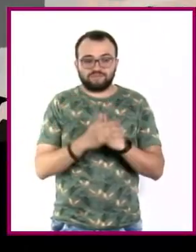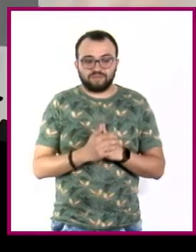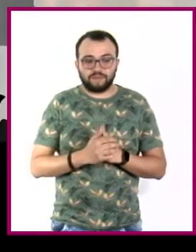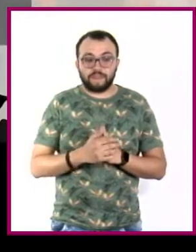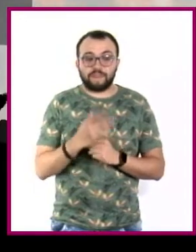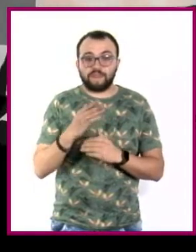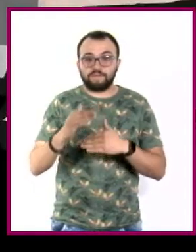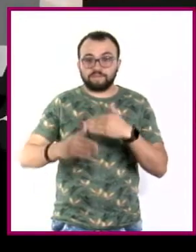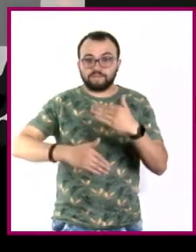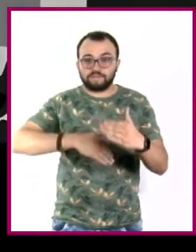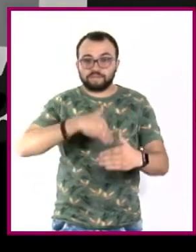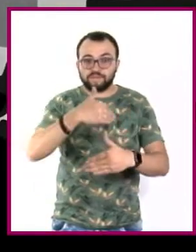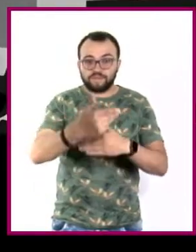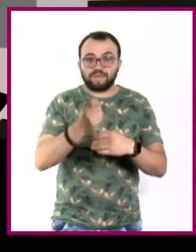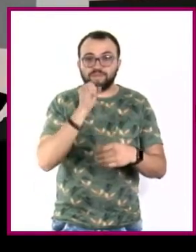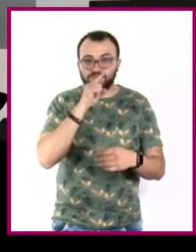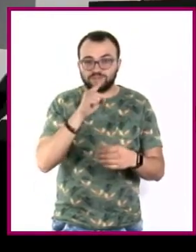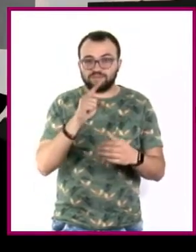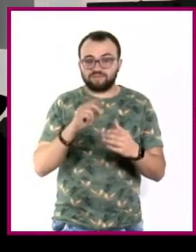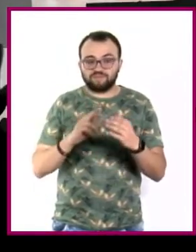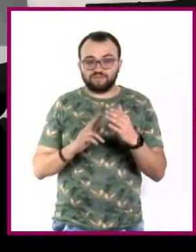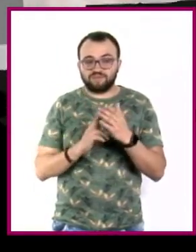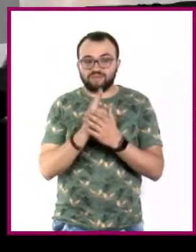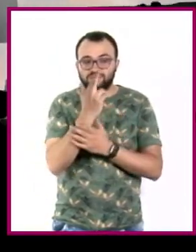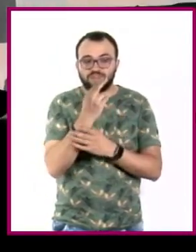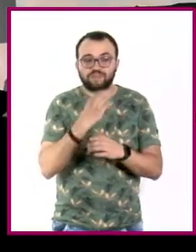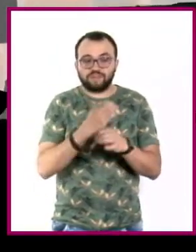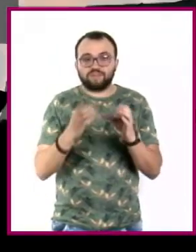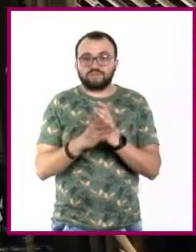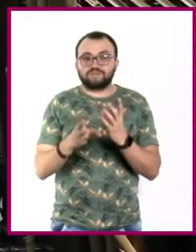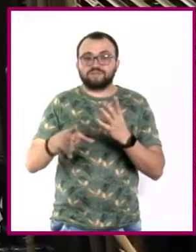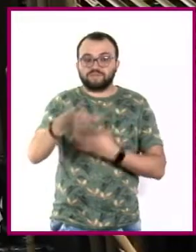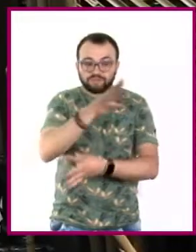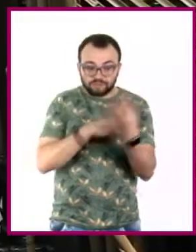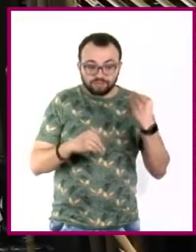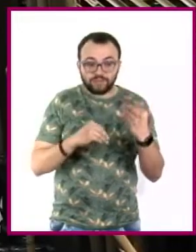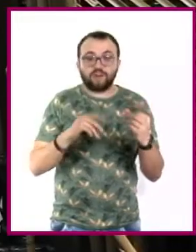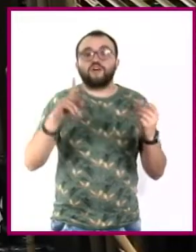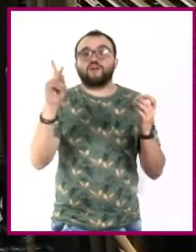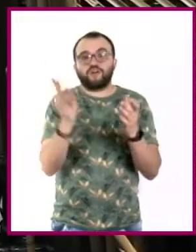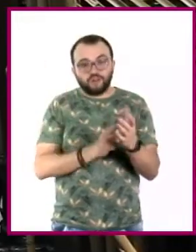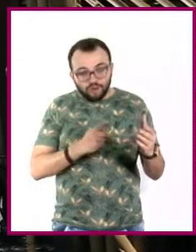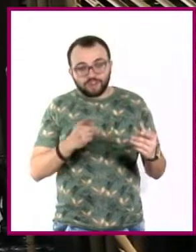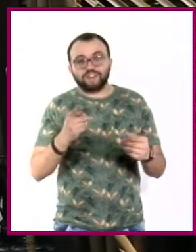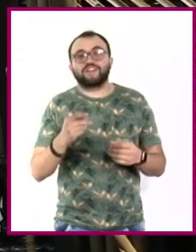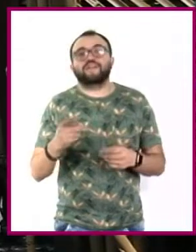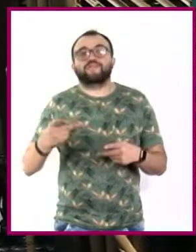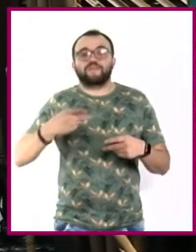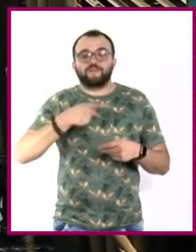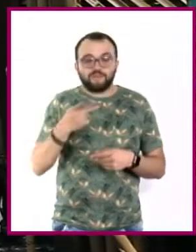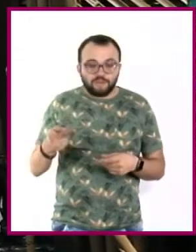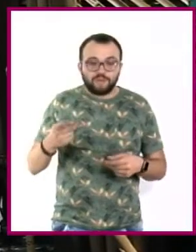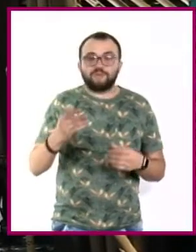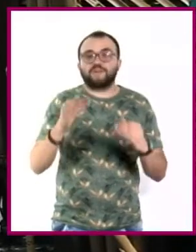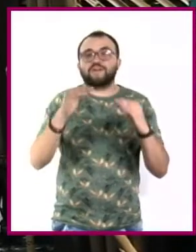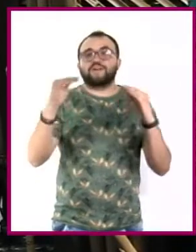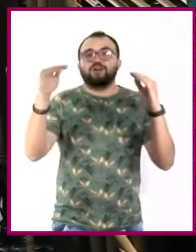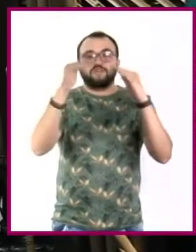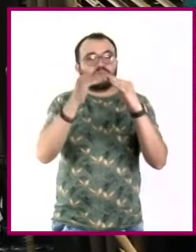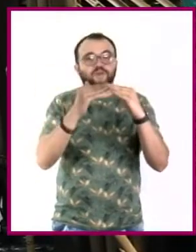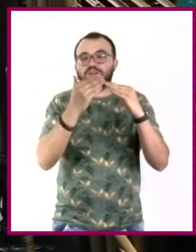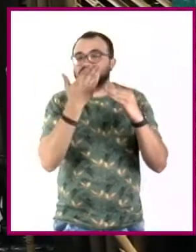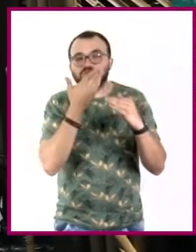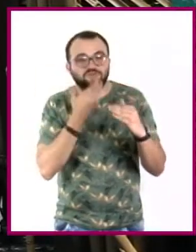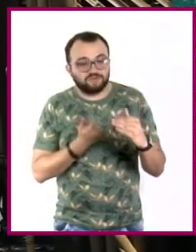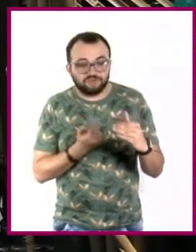paso del tiempo, esas reformas se revierten, la desigualdad social reaparece y por ende la violencia.